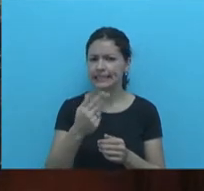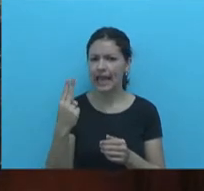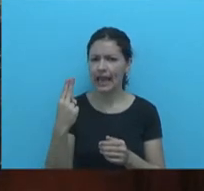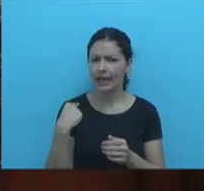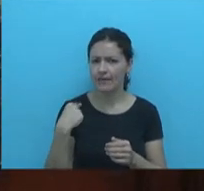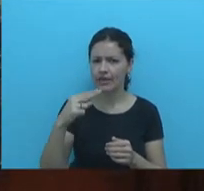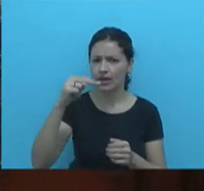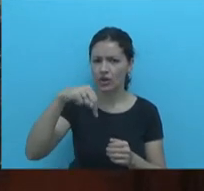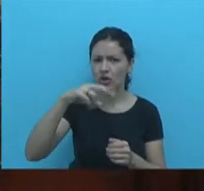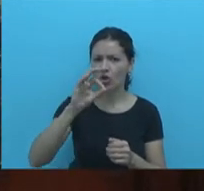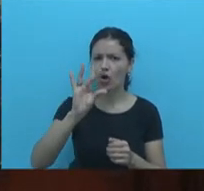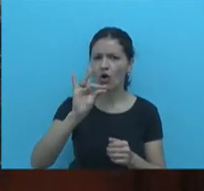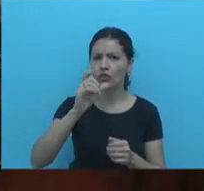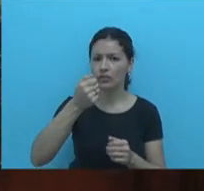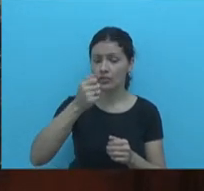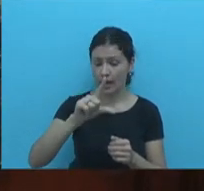nodos,